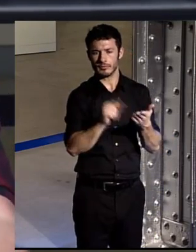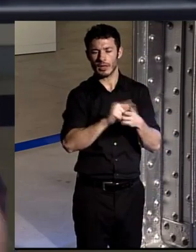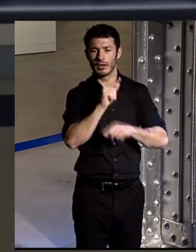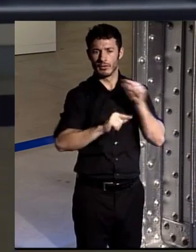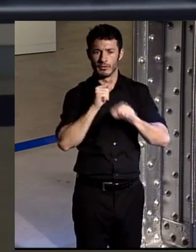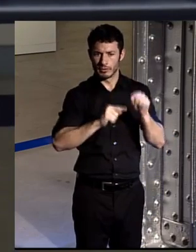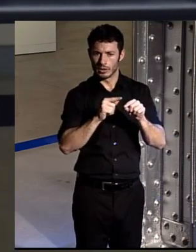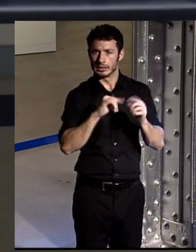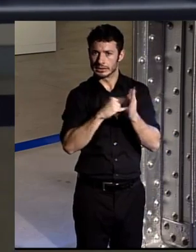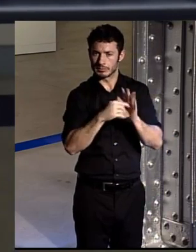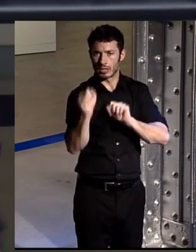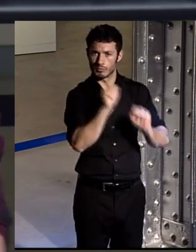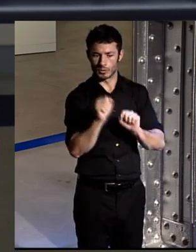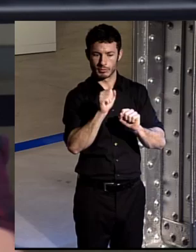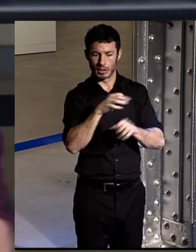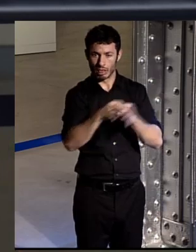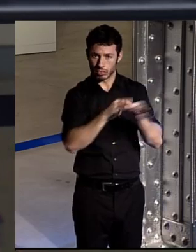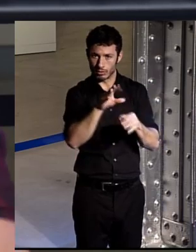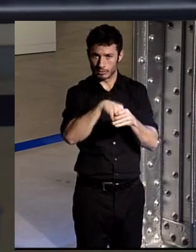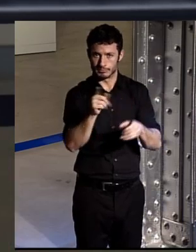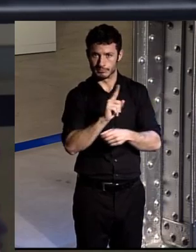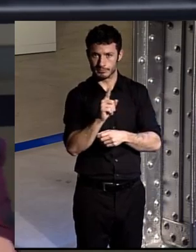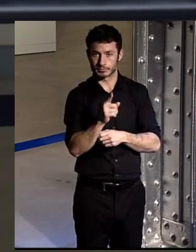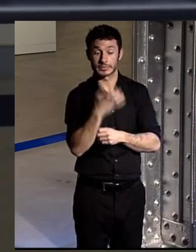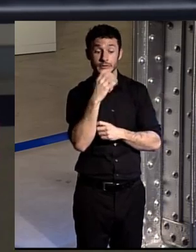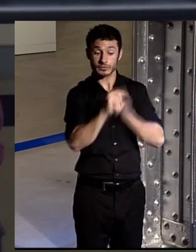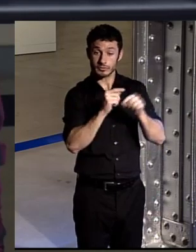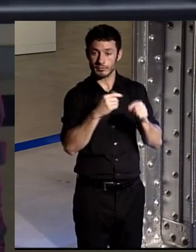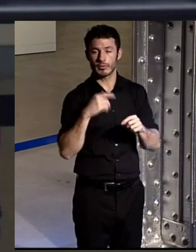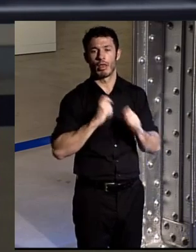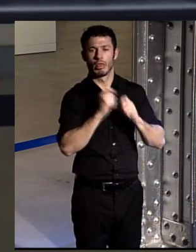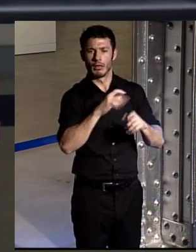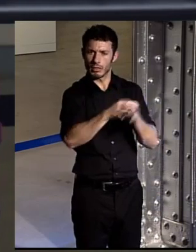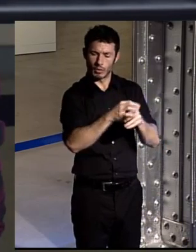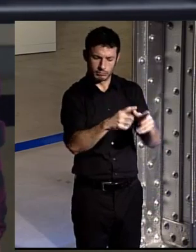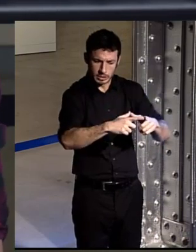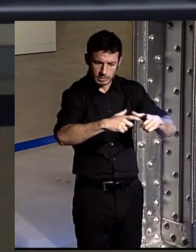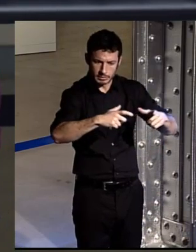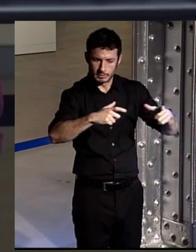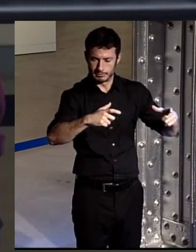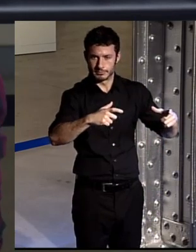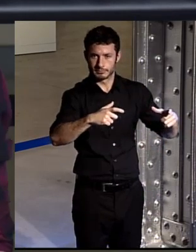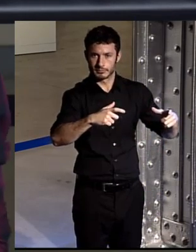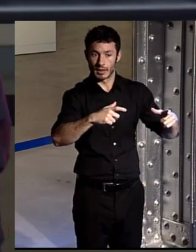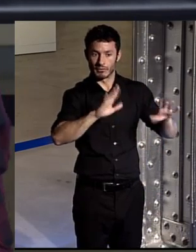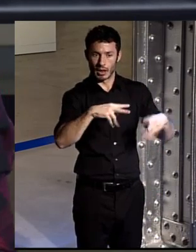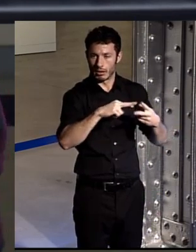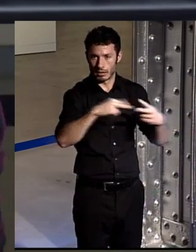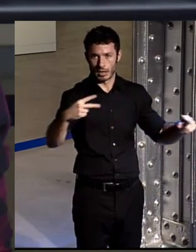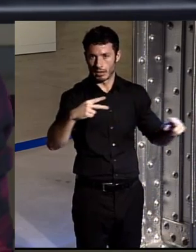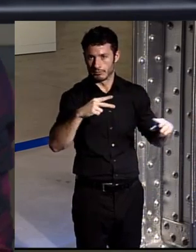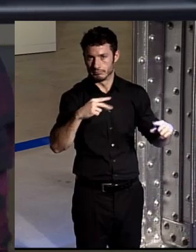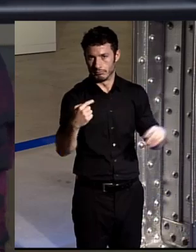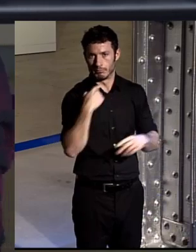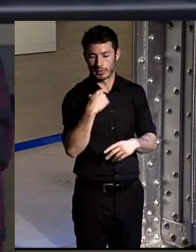tenéis sistema inmune, las células no. Entonces, cuando pones a un virus a crecer mucho tiempo en células, al final pierden muchos genes por mutaciones y